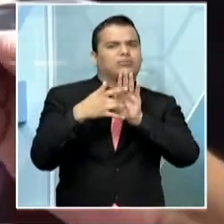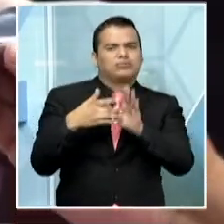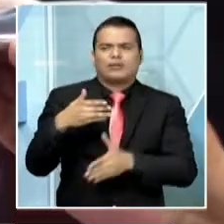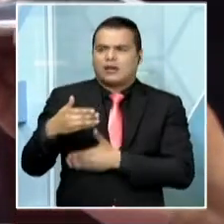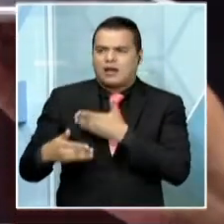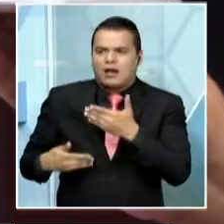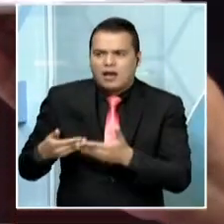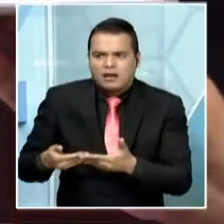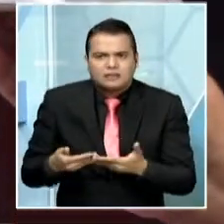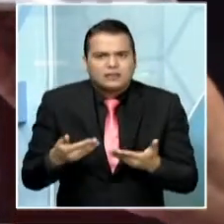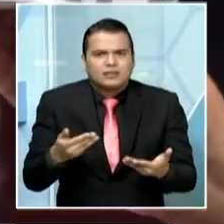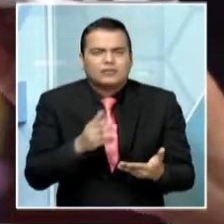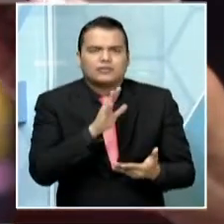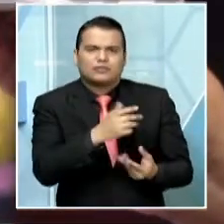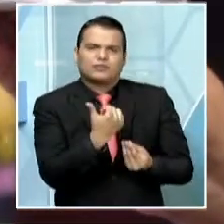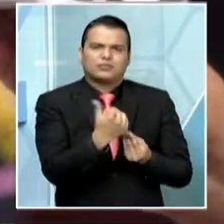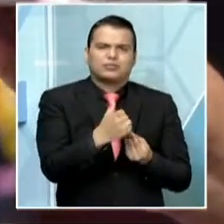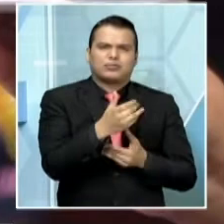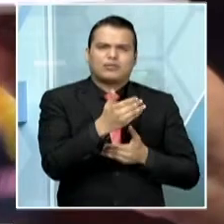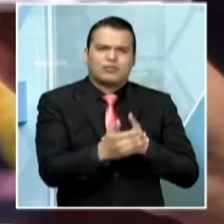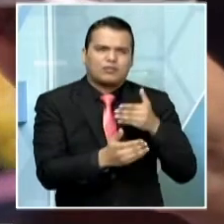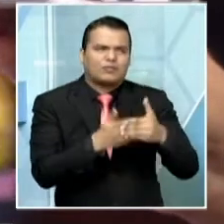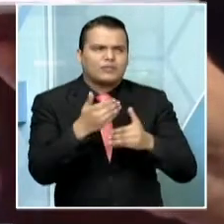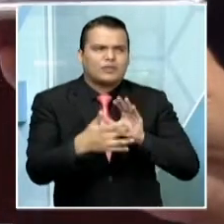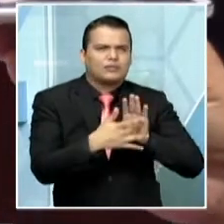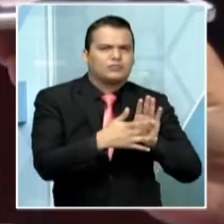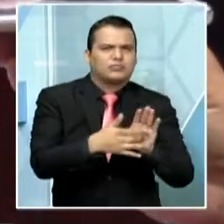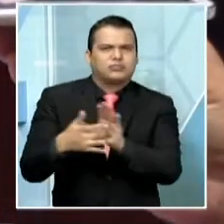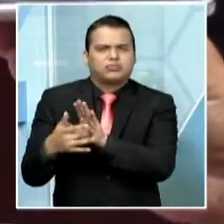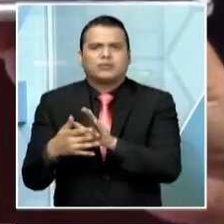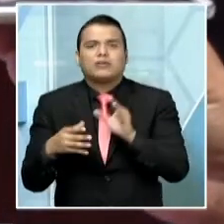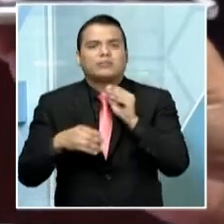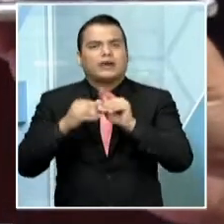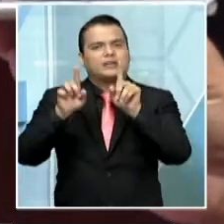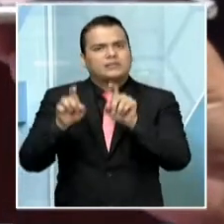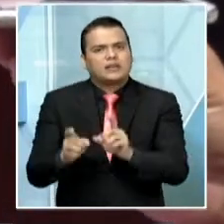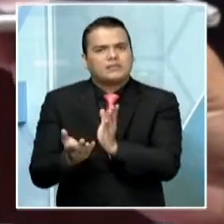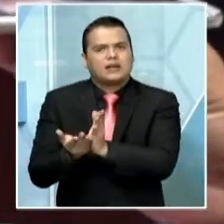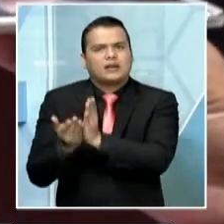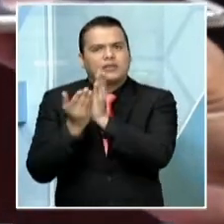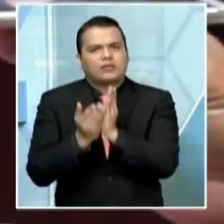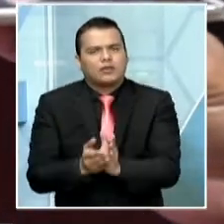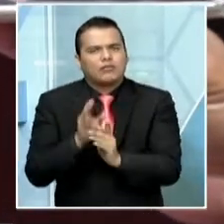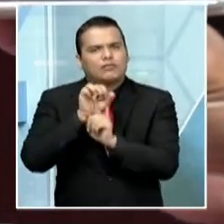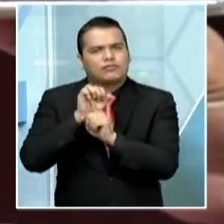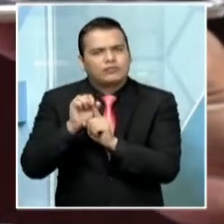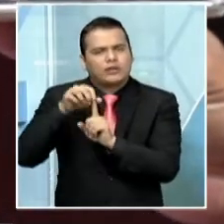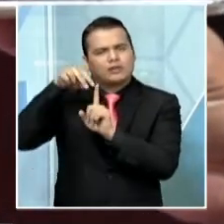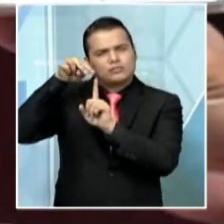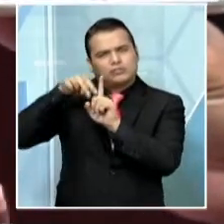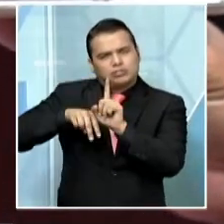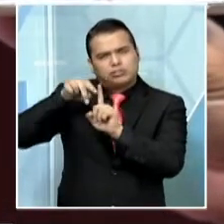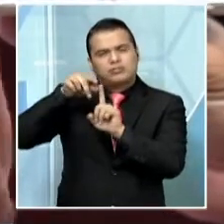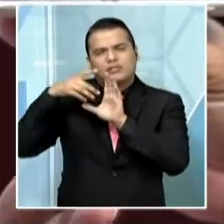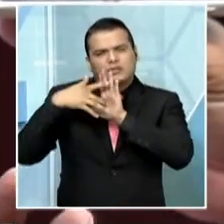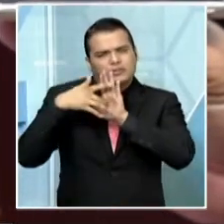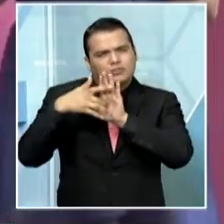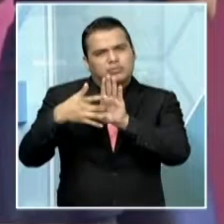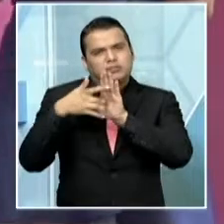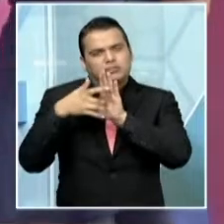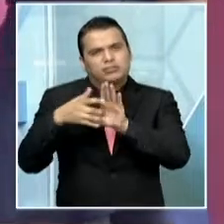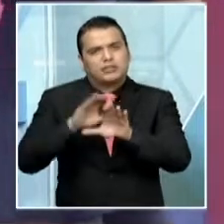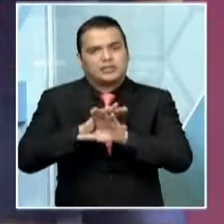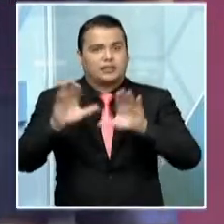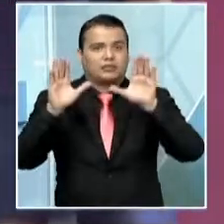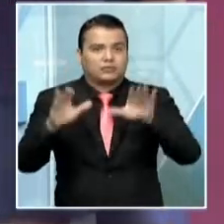histórica de mostrar procesos de orden educativo sociológico antropológico de edición de ciudad